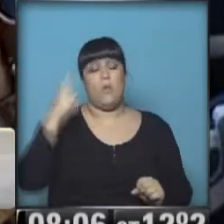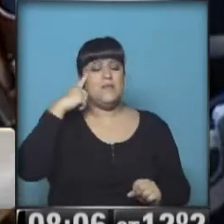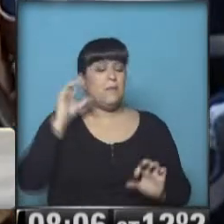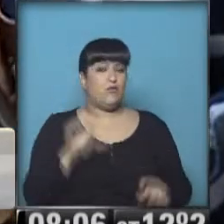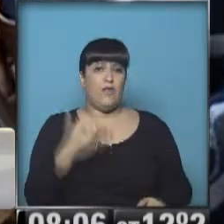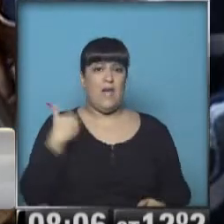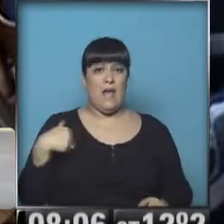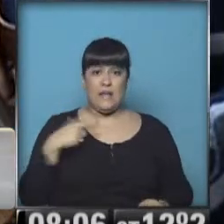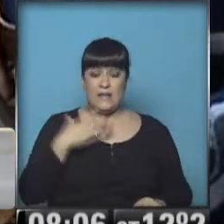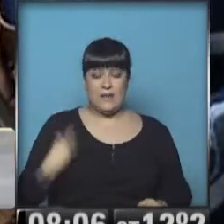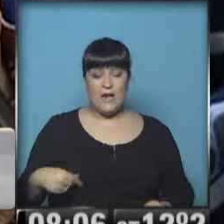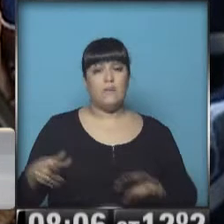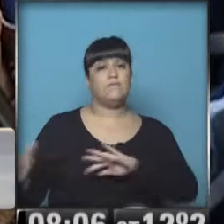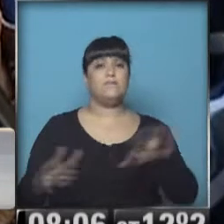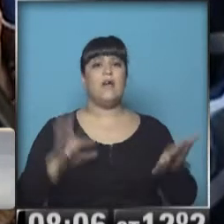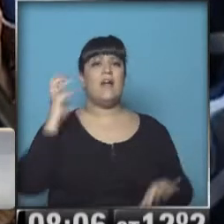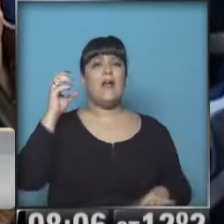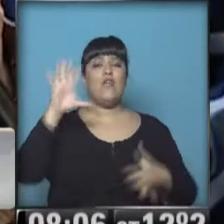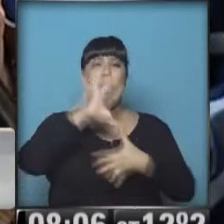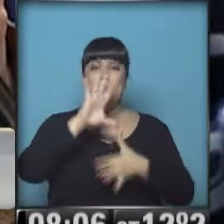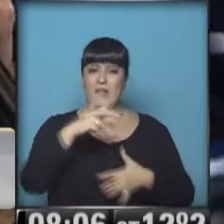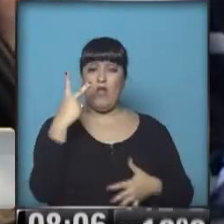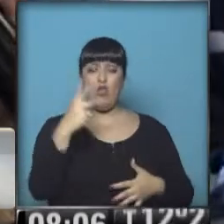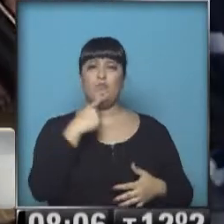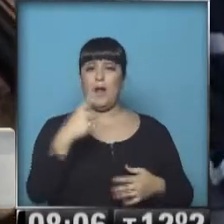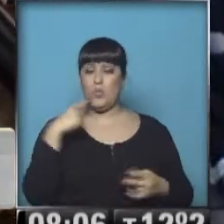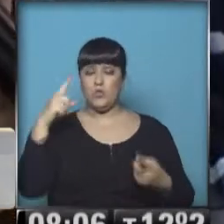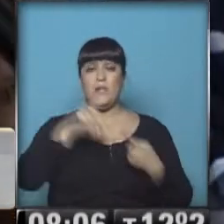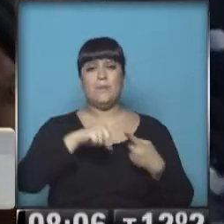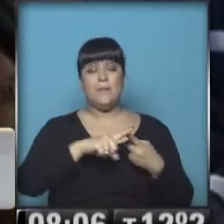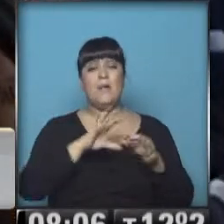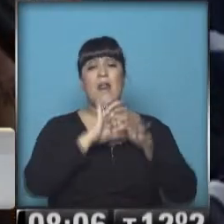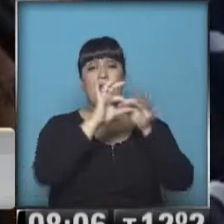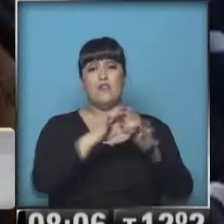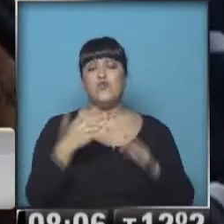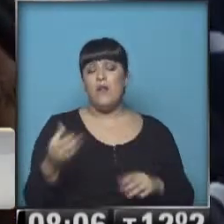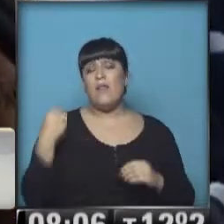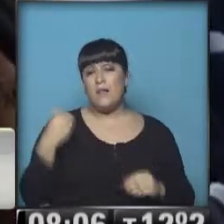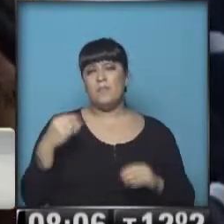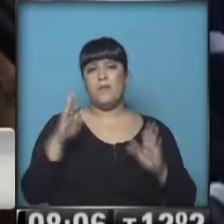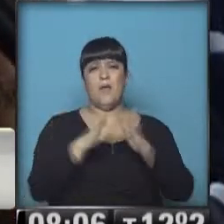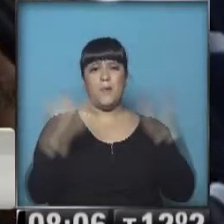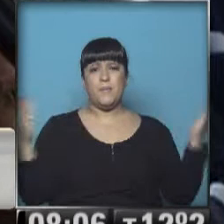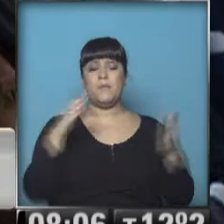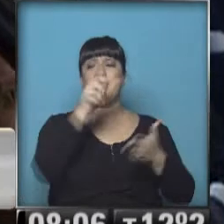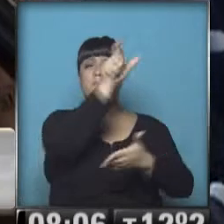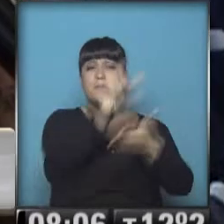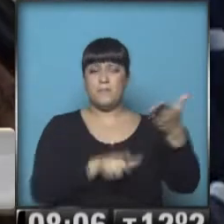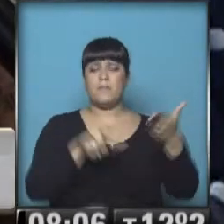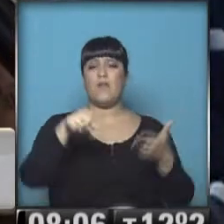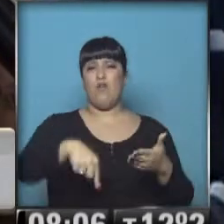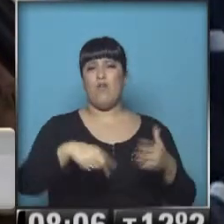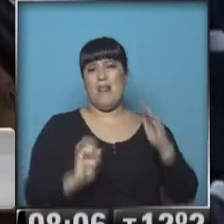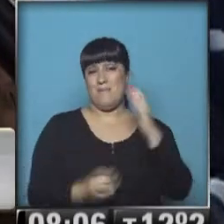paulo pérez de radio américa quería hacer dos preguntas la primera vinculada con la que salió una noticia en la etapa de un matutino el día de hoy